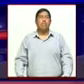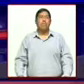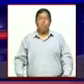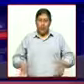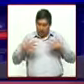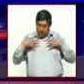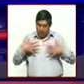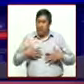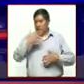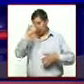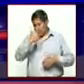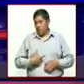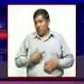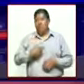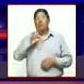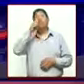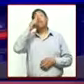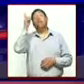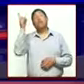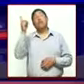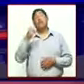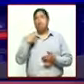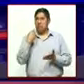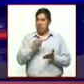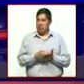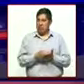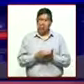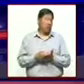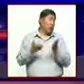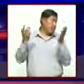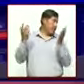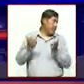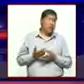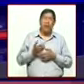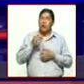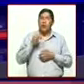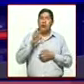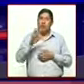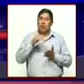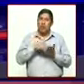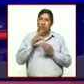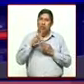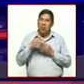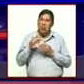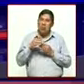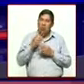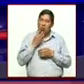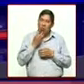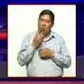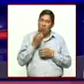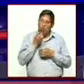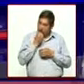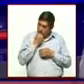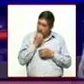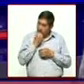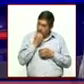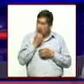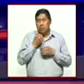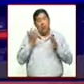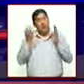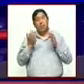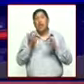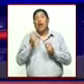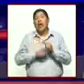Trajes propios, usted se imagina invertir en varios trajes. Bueno, tenía que ser exclusividad. $5,000 un traje de moreno y estrenaban en